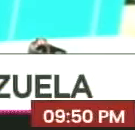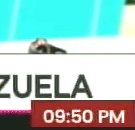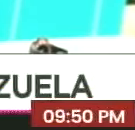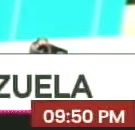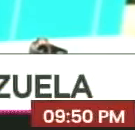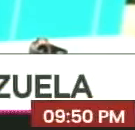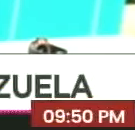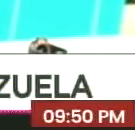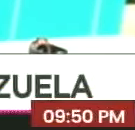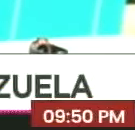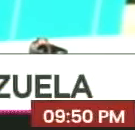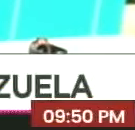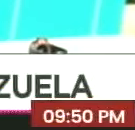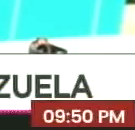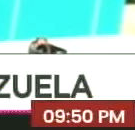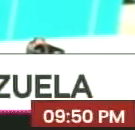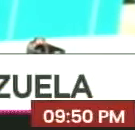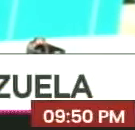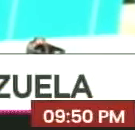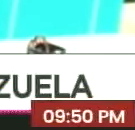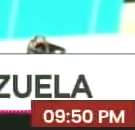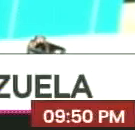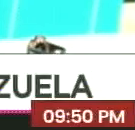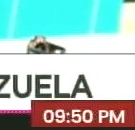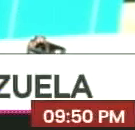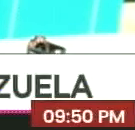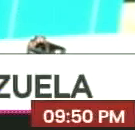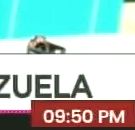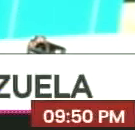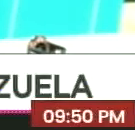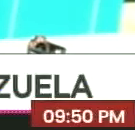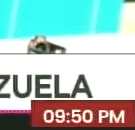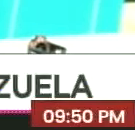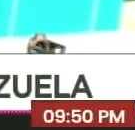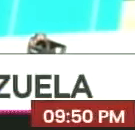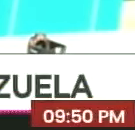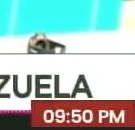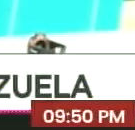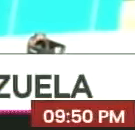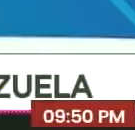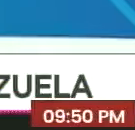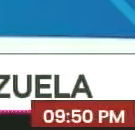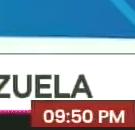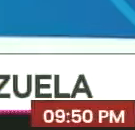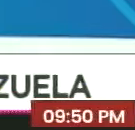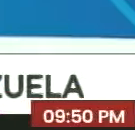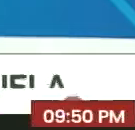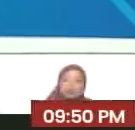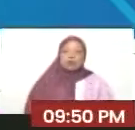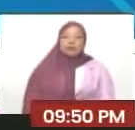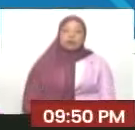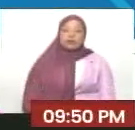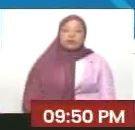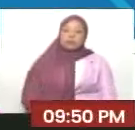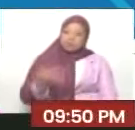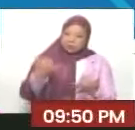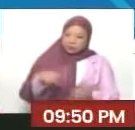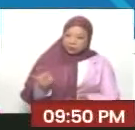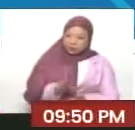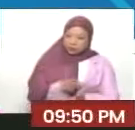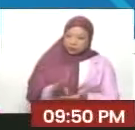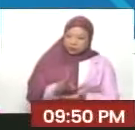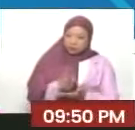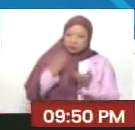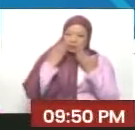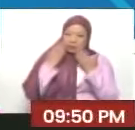Excelente, el Gabán tacateño. Cantaron compartida la canción. El Gabán cantó Nemesio Sánchez,